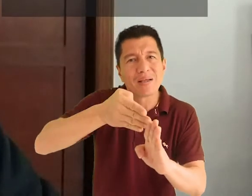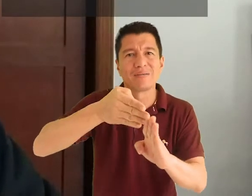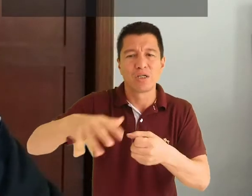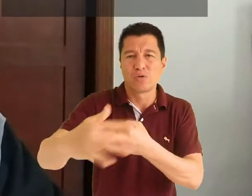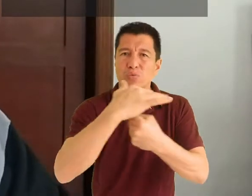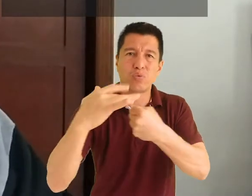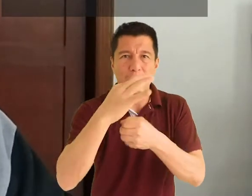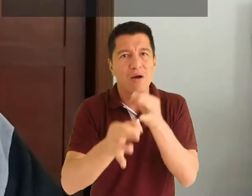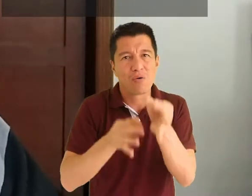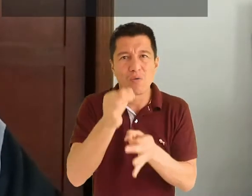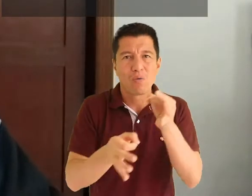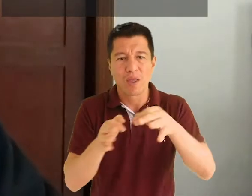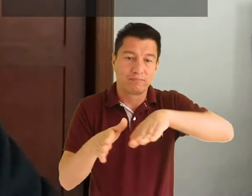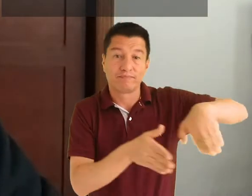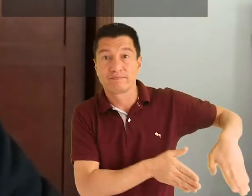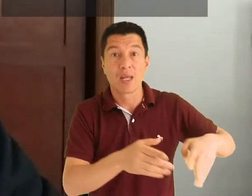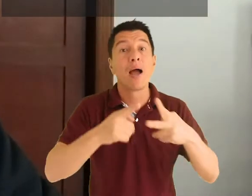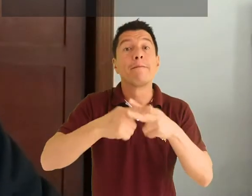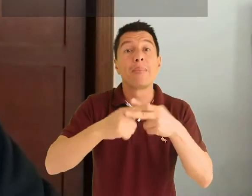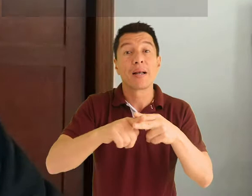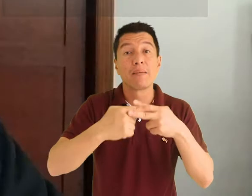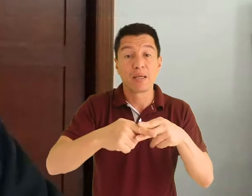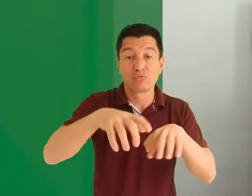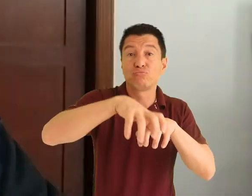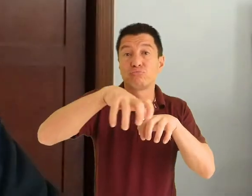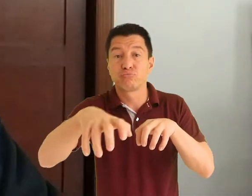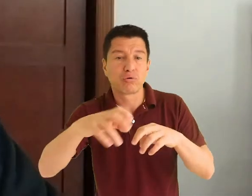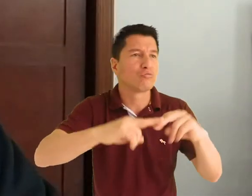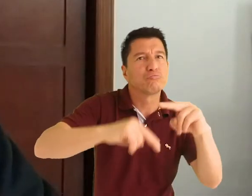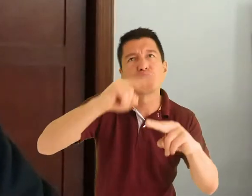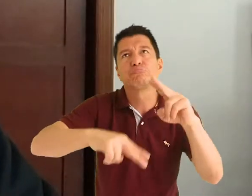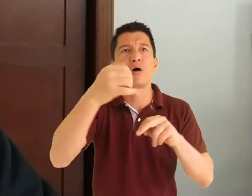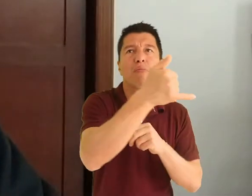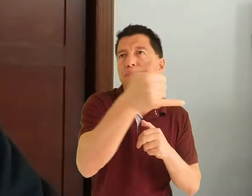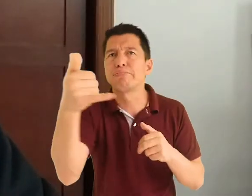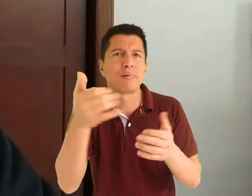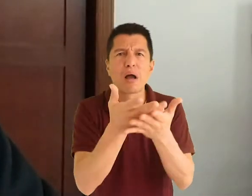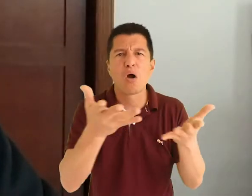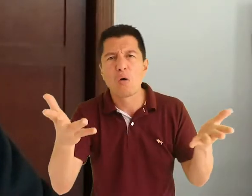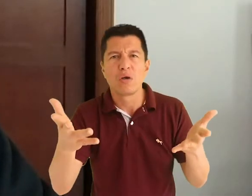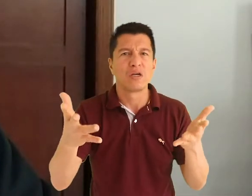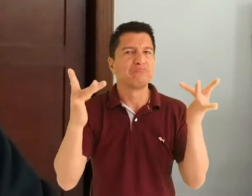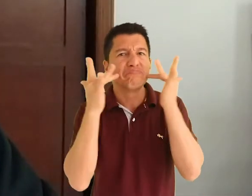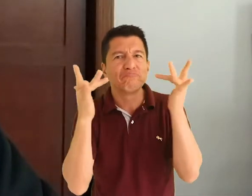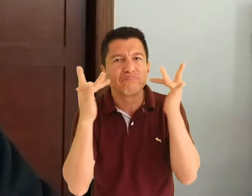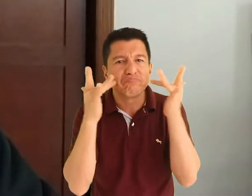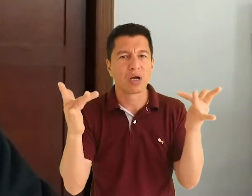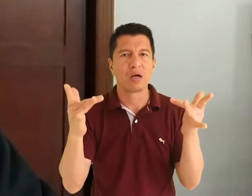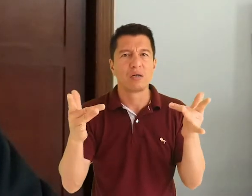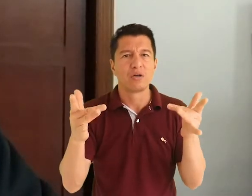haciendo una serie de compras enfocadas a puntos ecológicos. En cuanto al mantenimiento de la extensión, pues todo se está enfocando